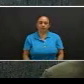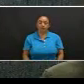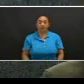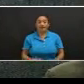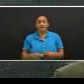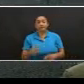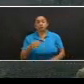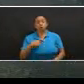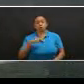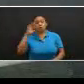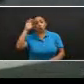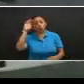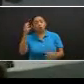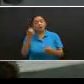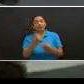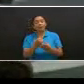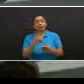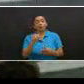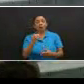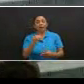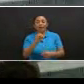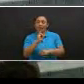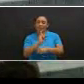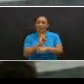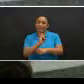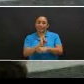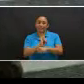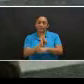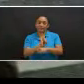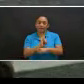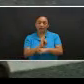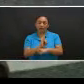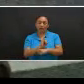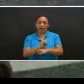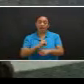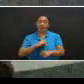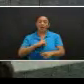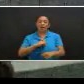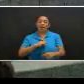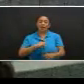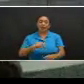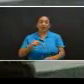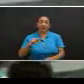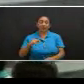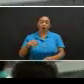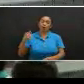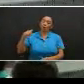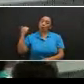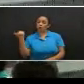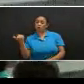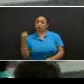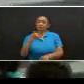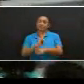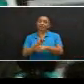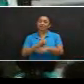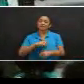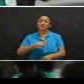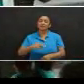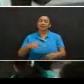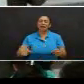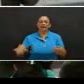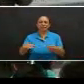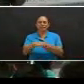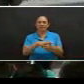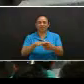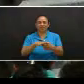Pero yo creo que la iglesia está llena, no esta, otras iglesias están llenas